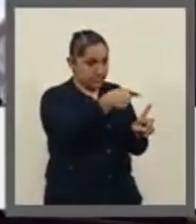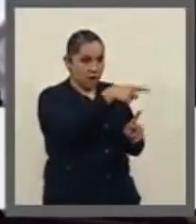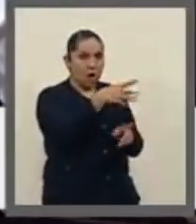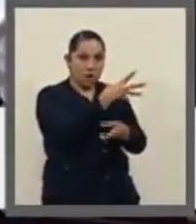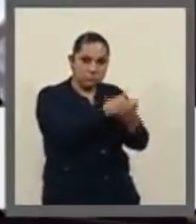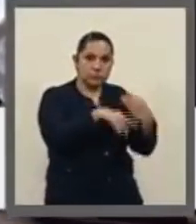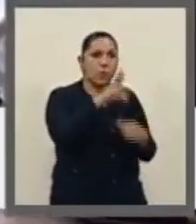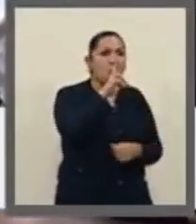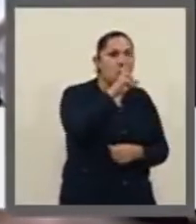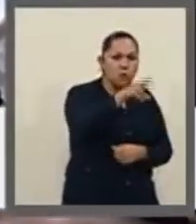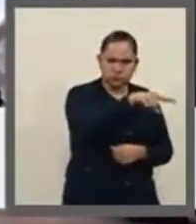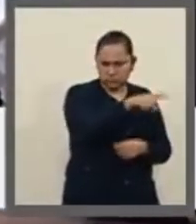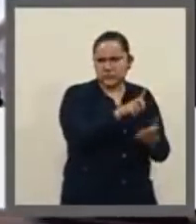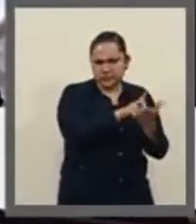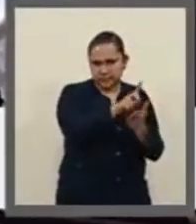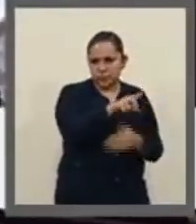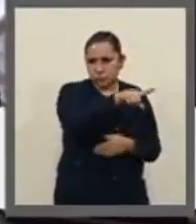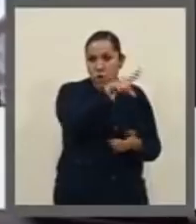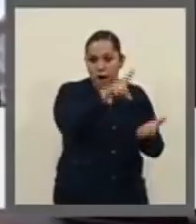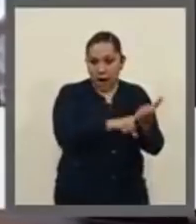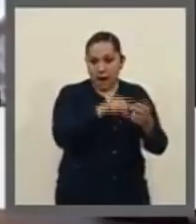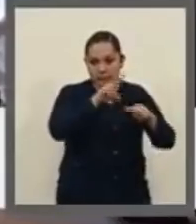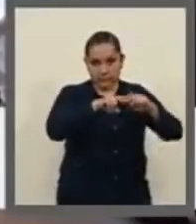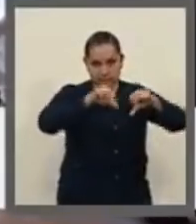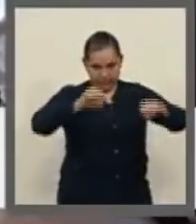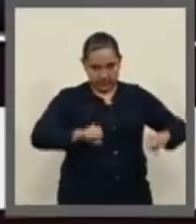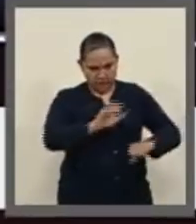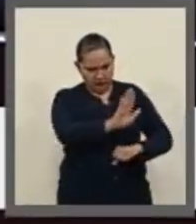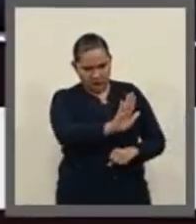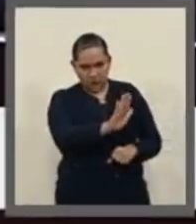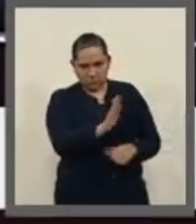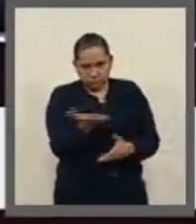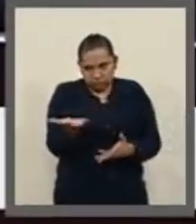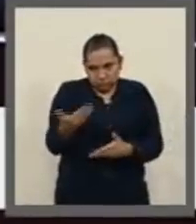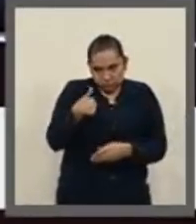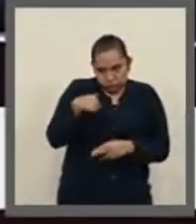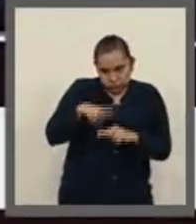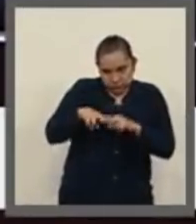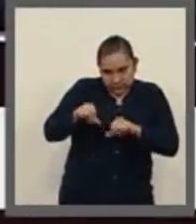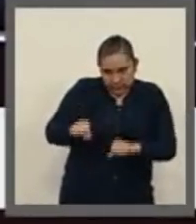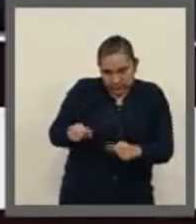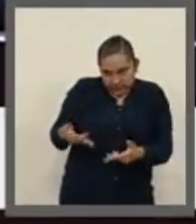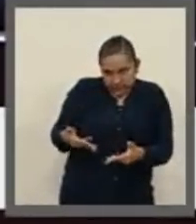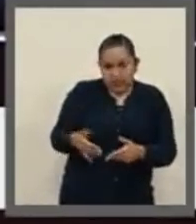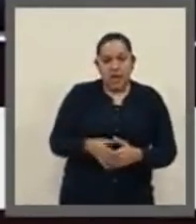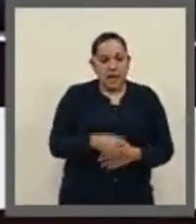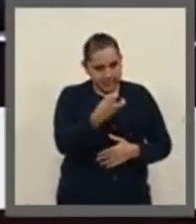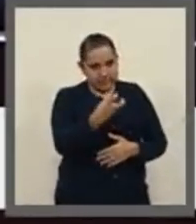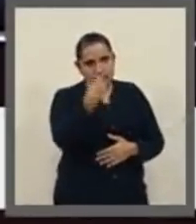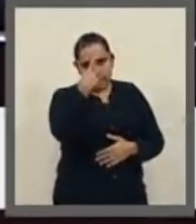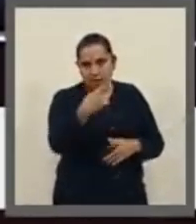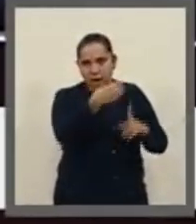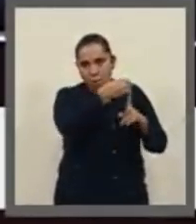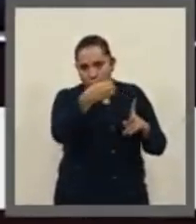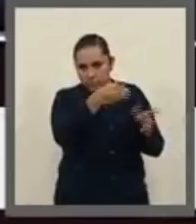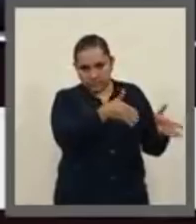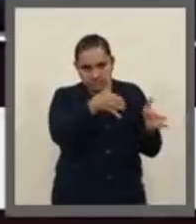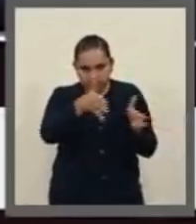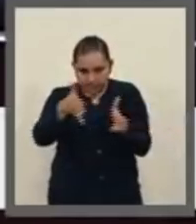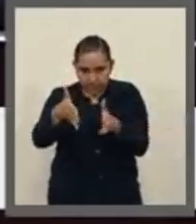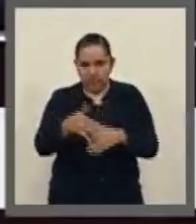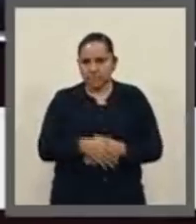personales desde su curul, con objeto de seguir con el acuerdo parlamentario que le da orden a esta